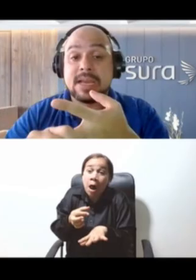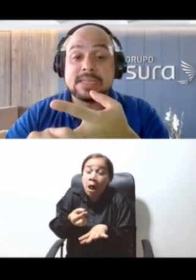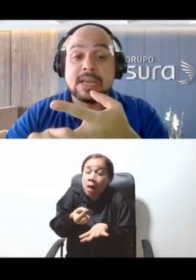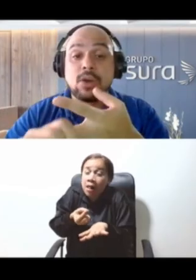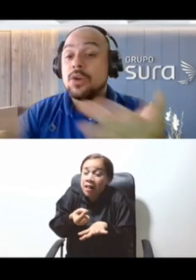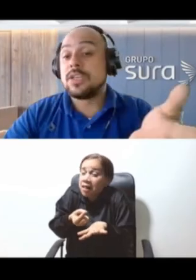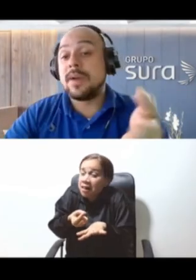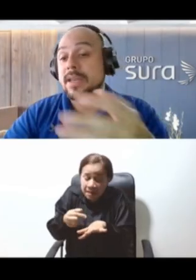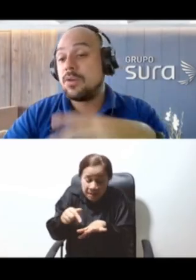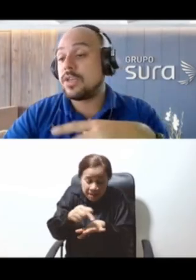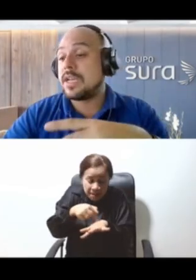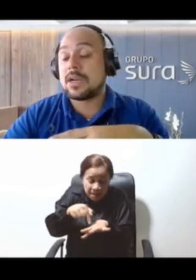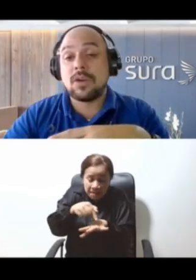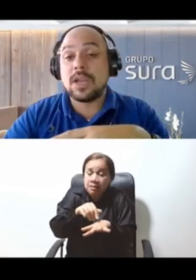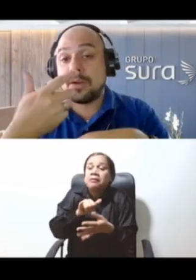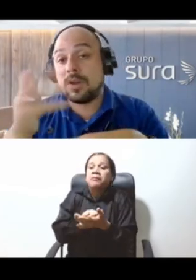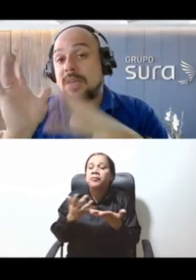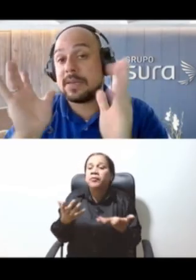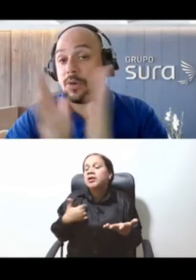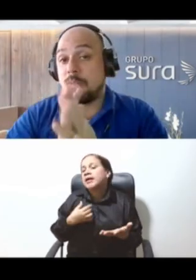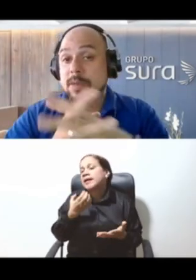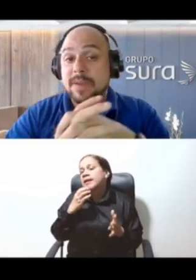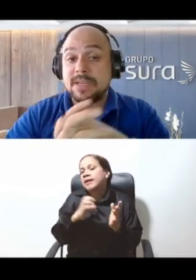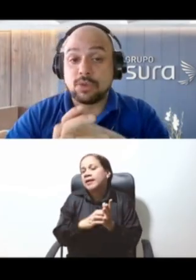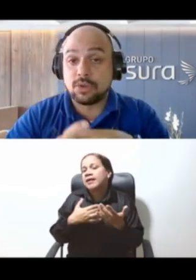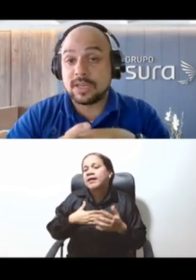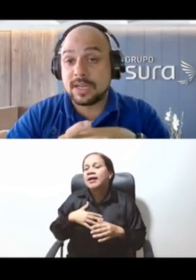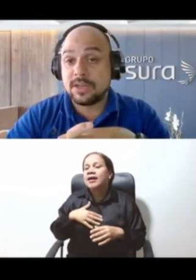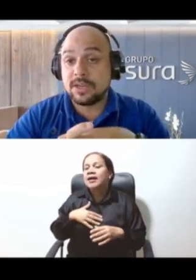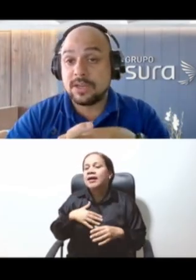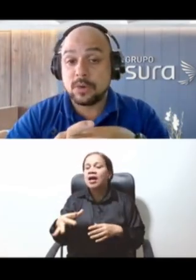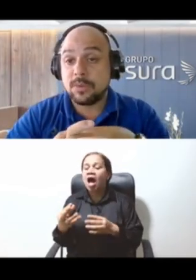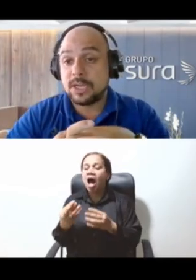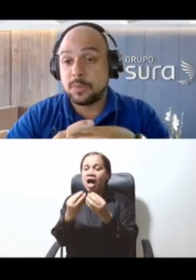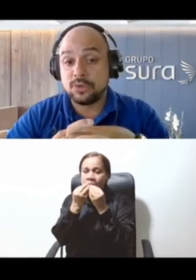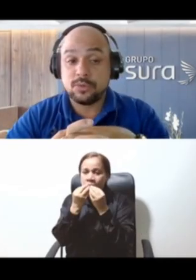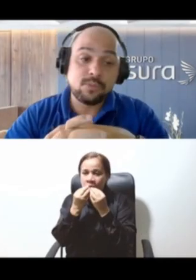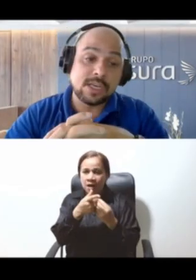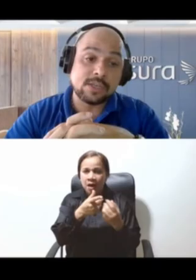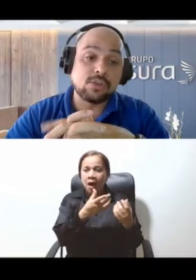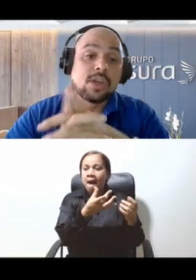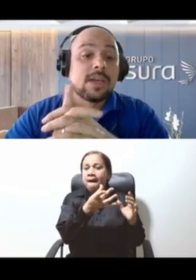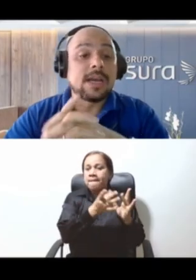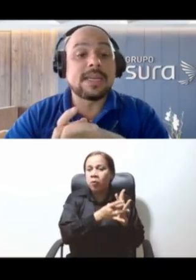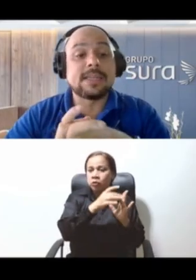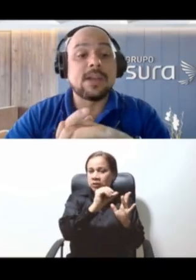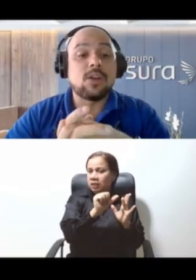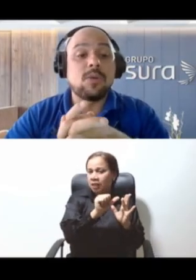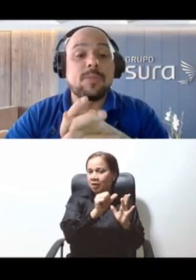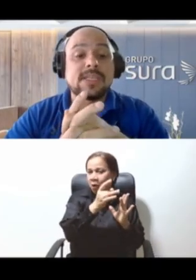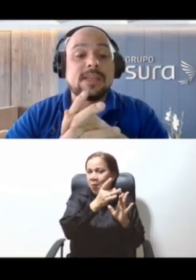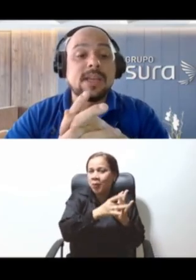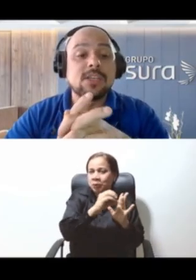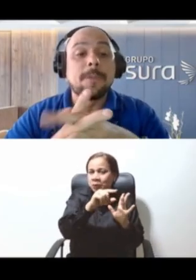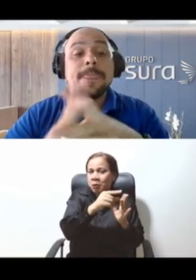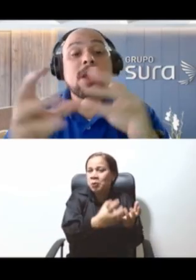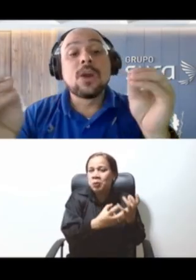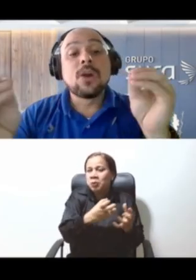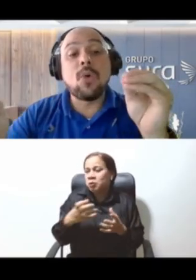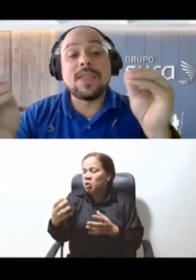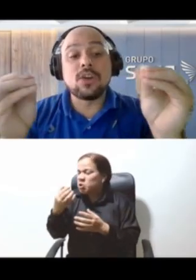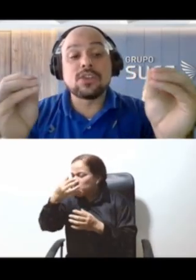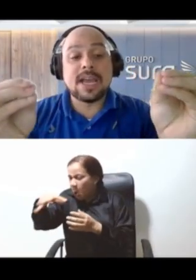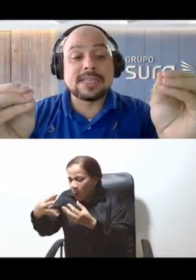estén amenazando. ¿Se imagina usted llegar con las manos negras y comerse el pedacito de torta que le hizo la esposa o el esposo? Muchachos, hay que tenerlo muy presente.